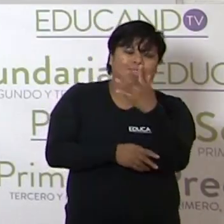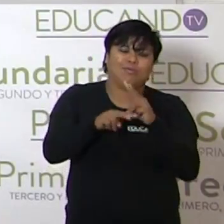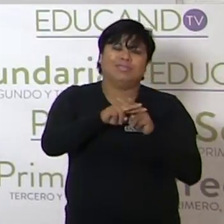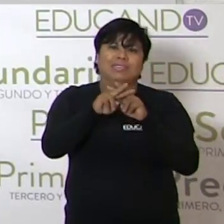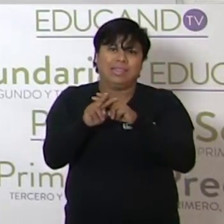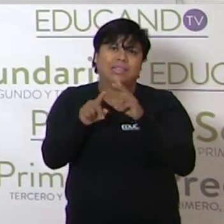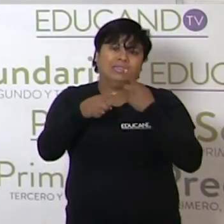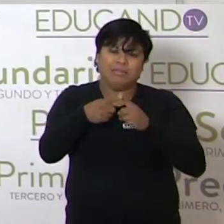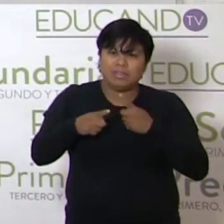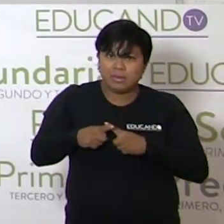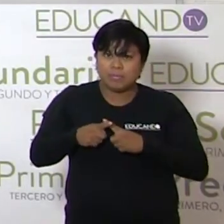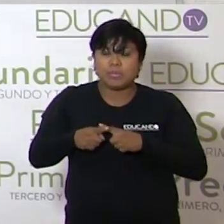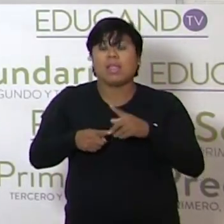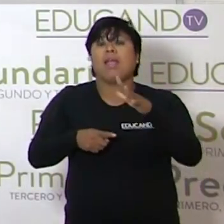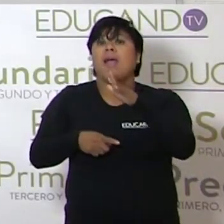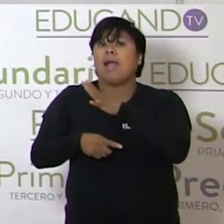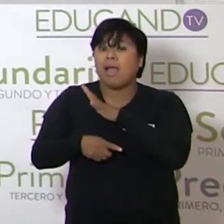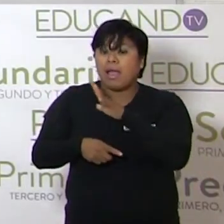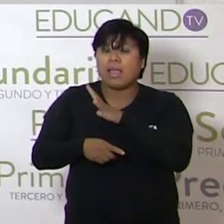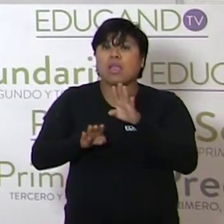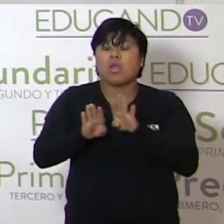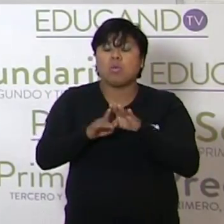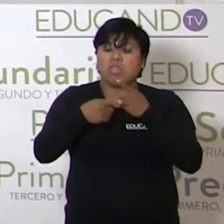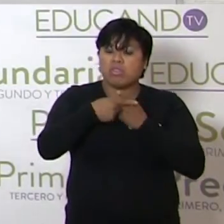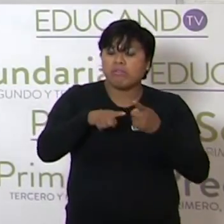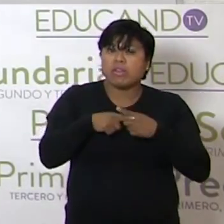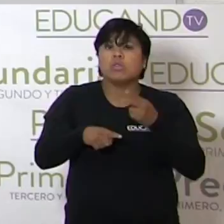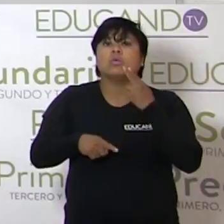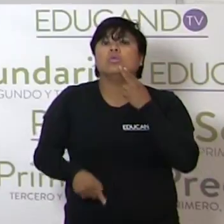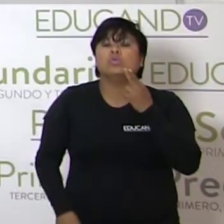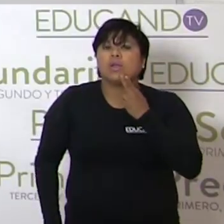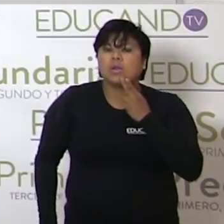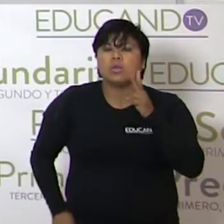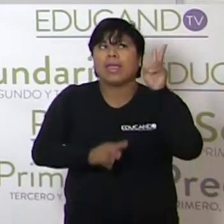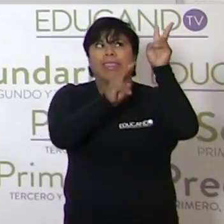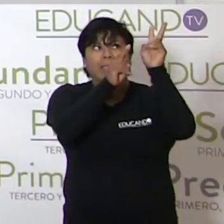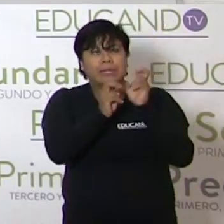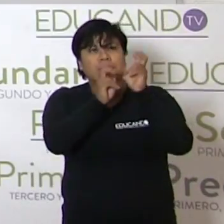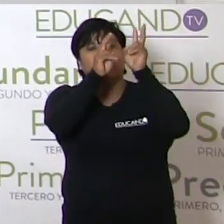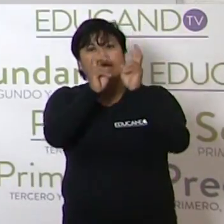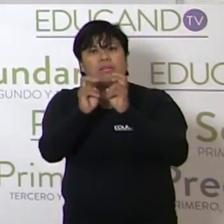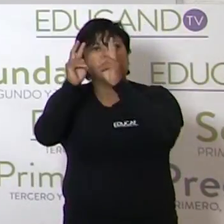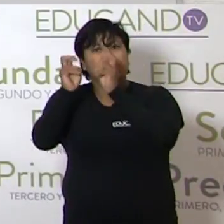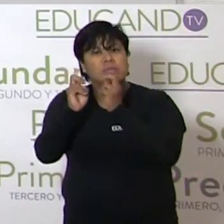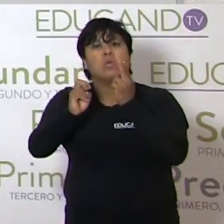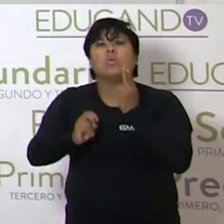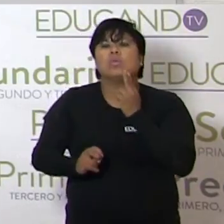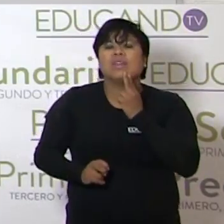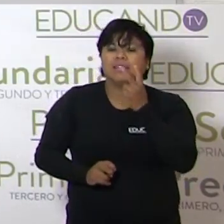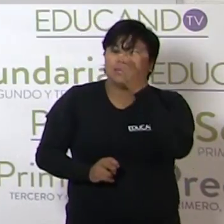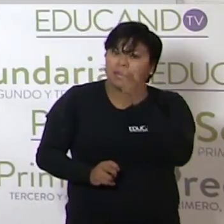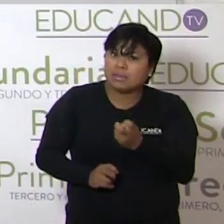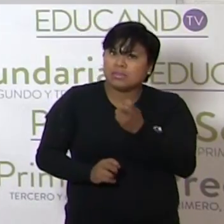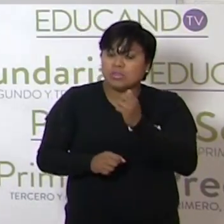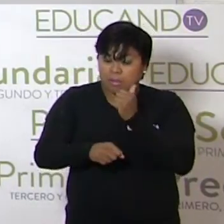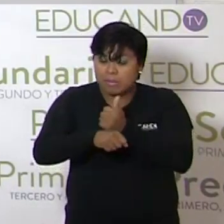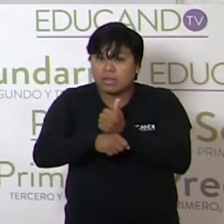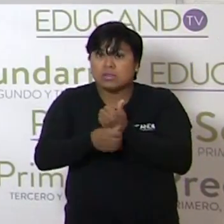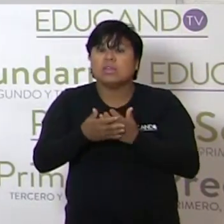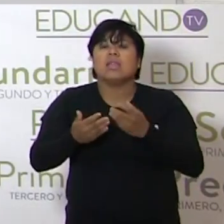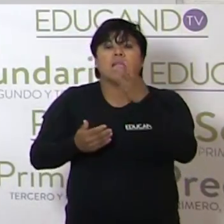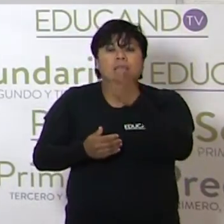Y hay cierta cantidad de usuarios que descargan o que utilizan estas aplicaciones y ellos les van